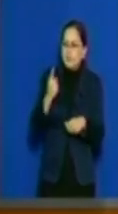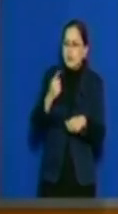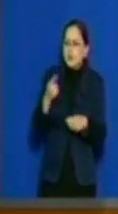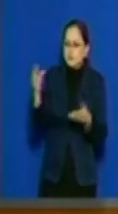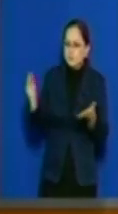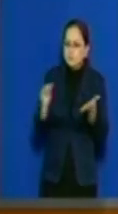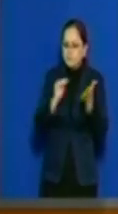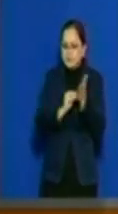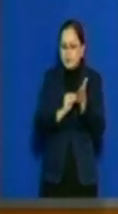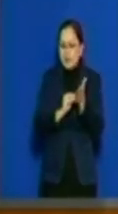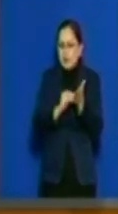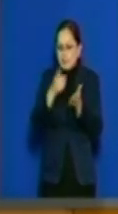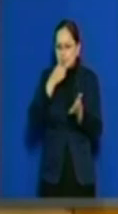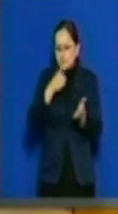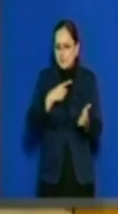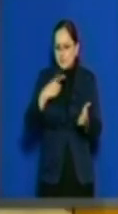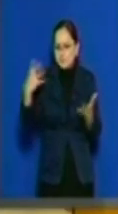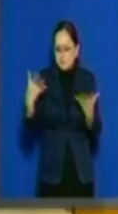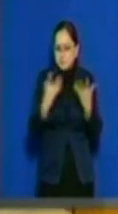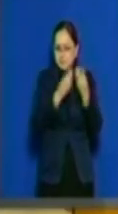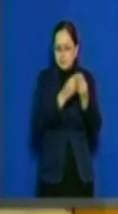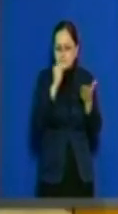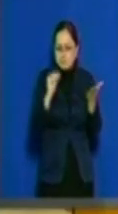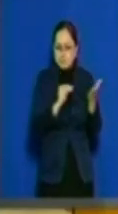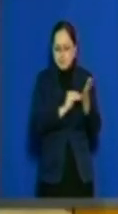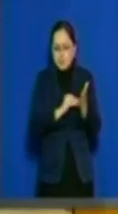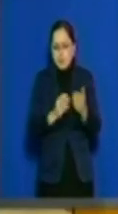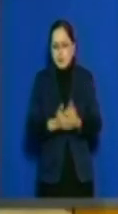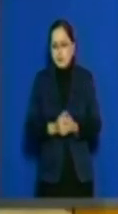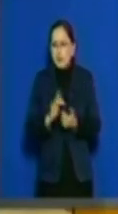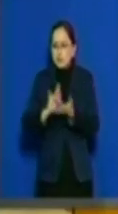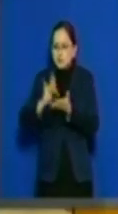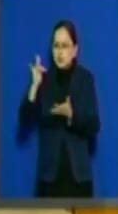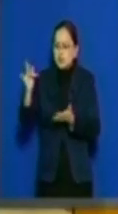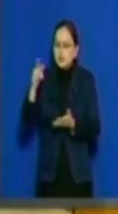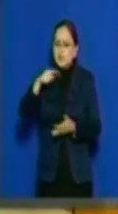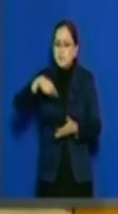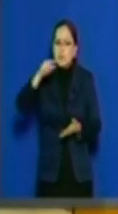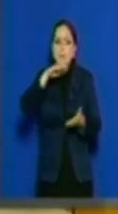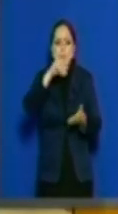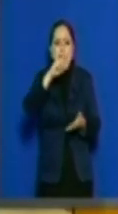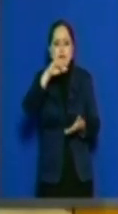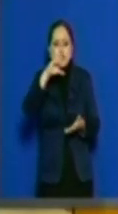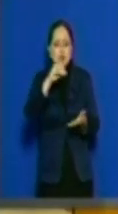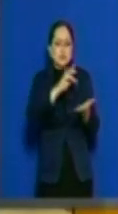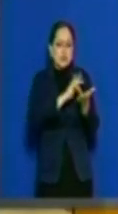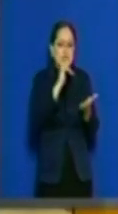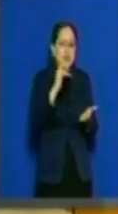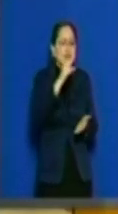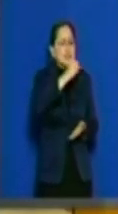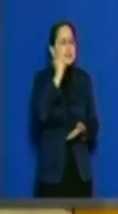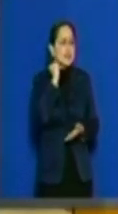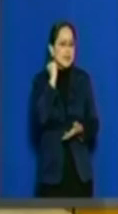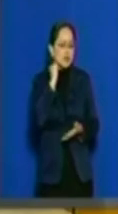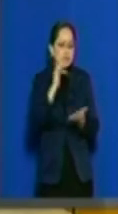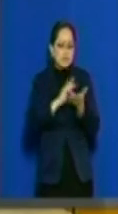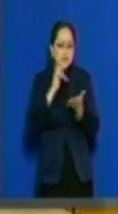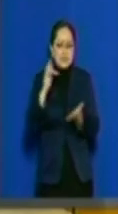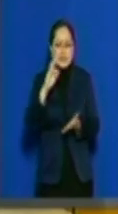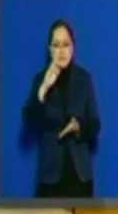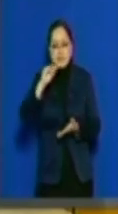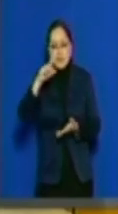suma a esta iniciativa. Se lo agradezco y espero, gracias, Mario, Gracias, senadores. Gracias,